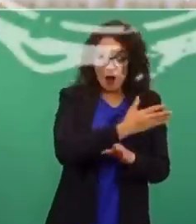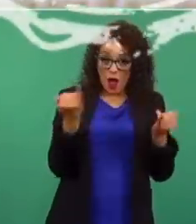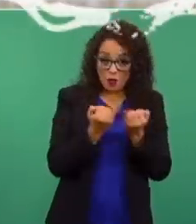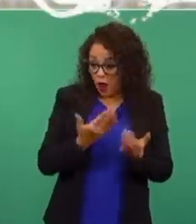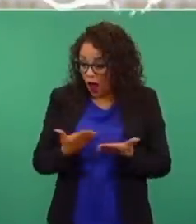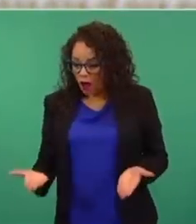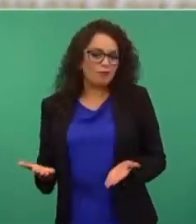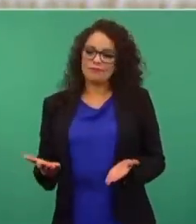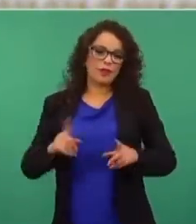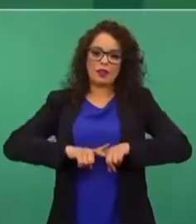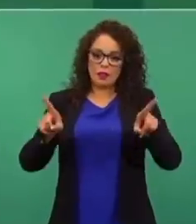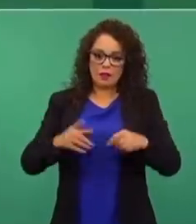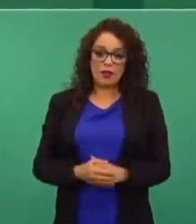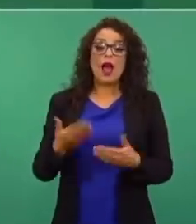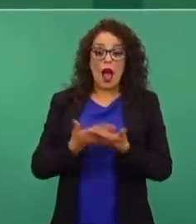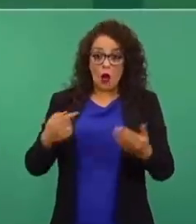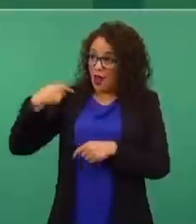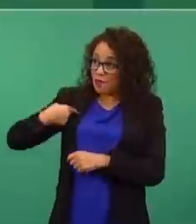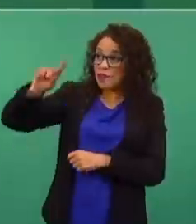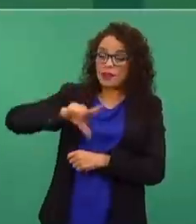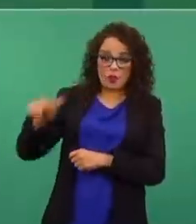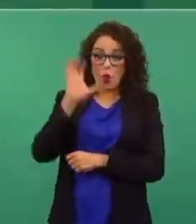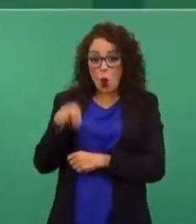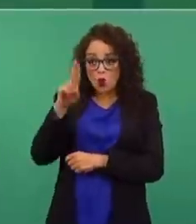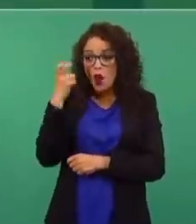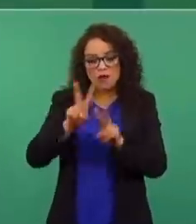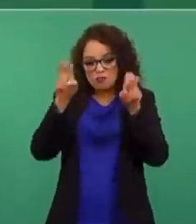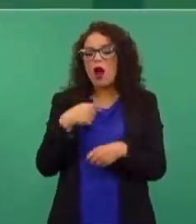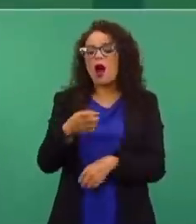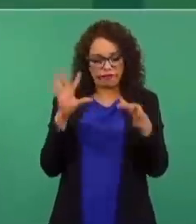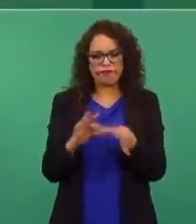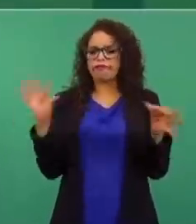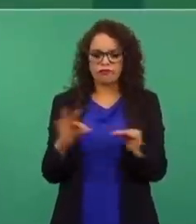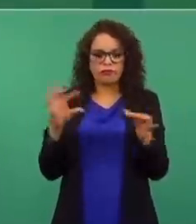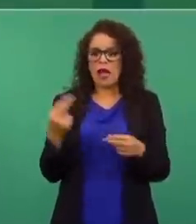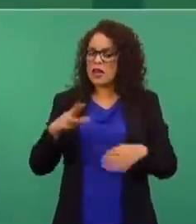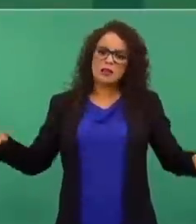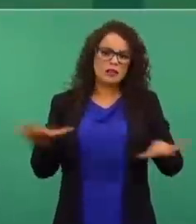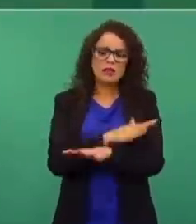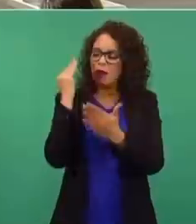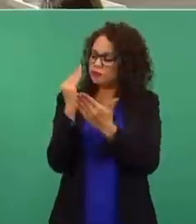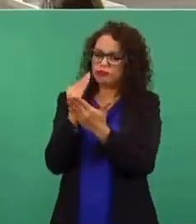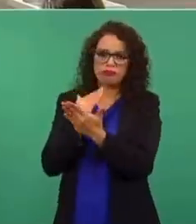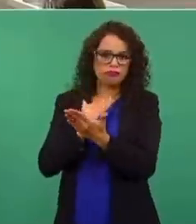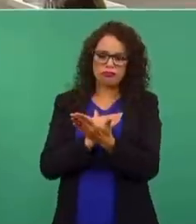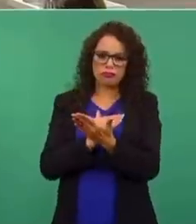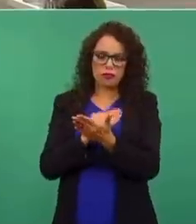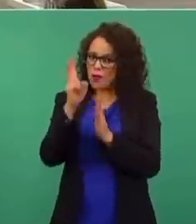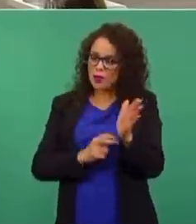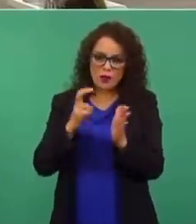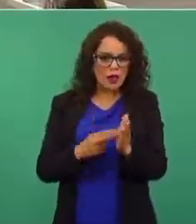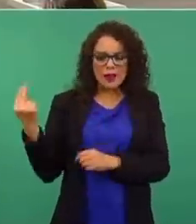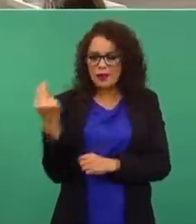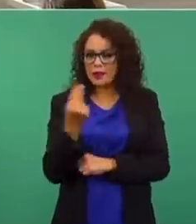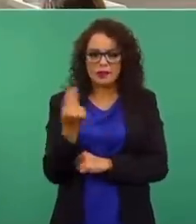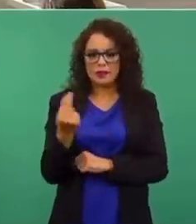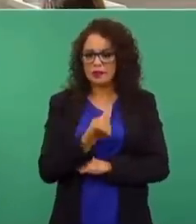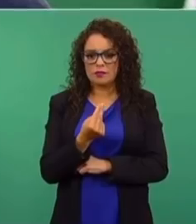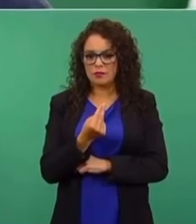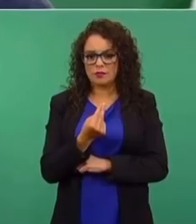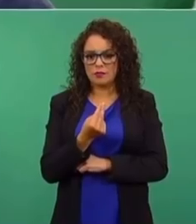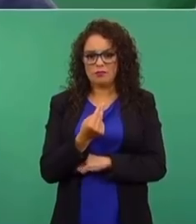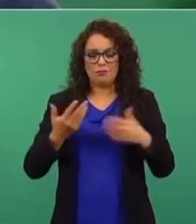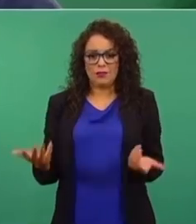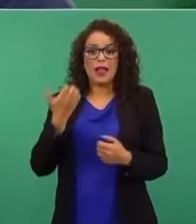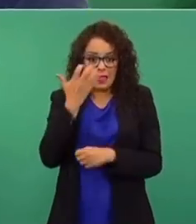Ahora que voy a la ONU, voy a hablar de estos temas, porque tienen que cambiar las políticas. No se puede poner vino nuevo en